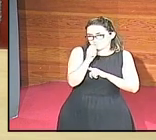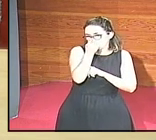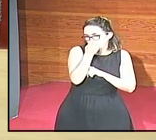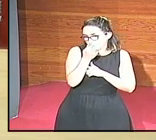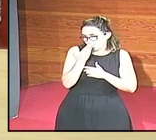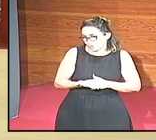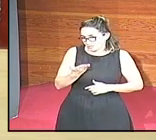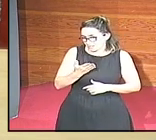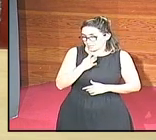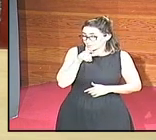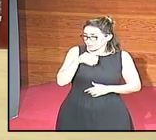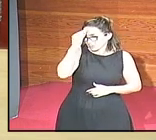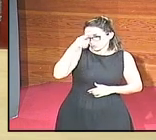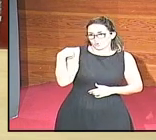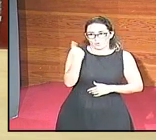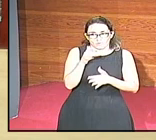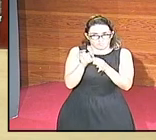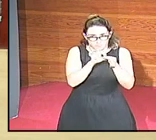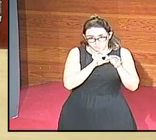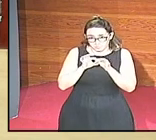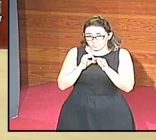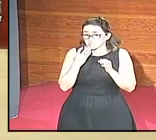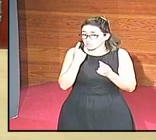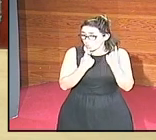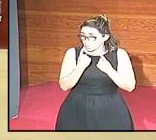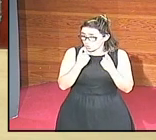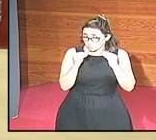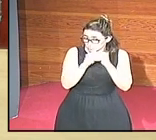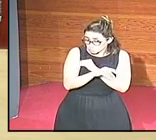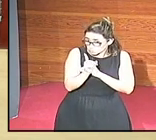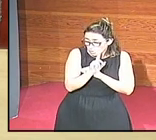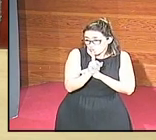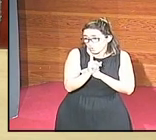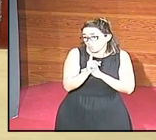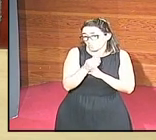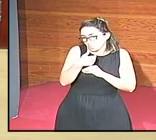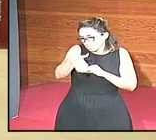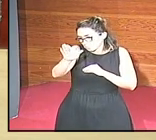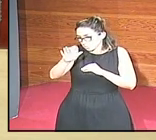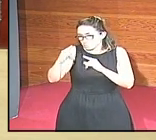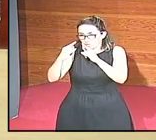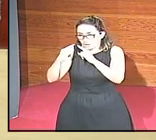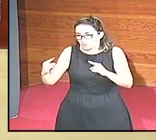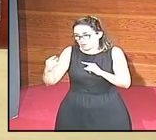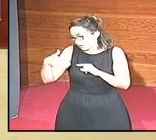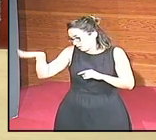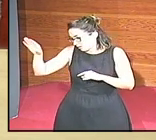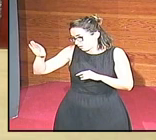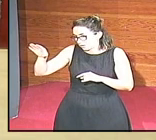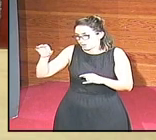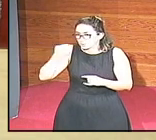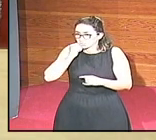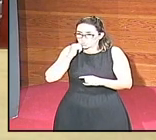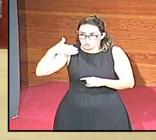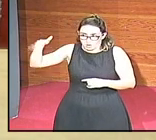juntos. Y el que no, pues nada, chico, se monte la tienda de campaña en el Kremlin y para allá. No